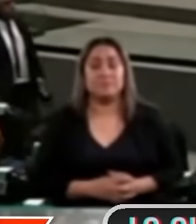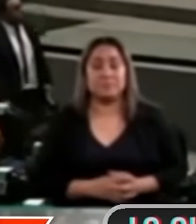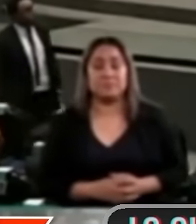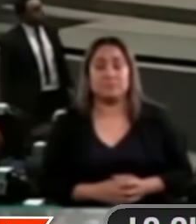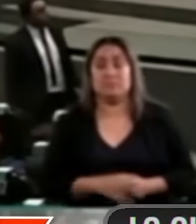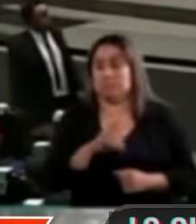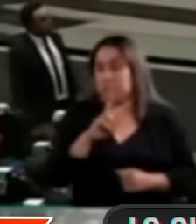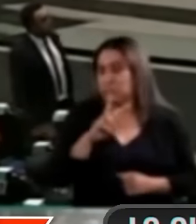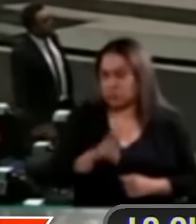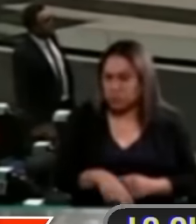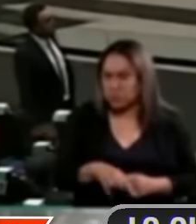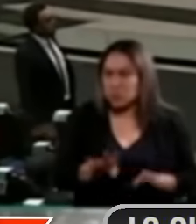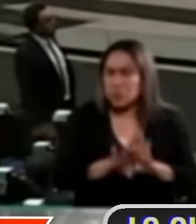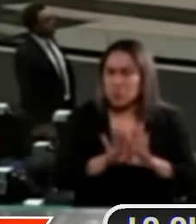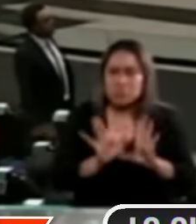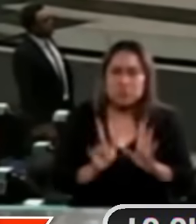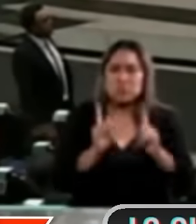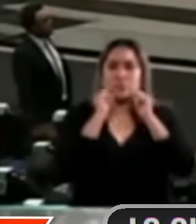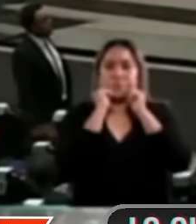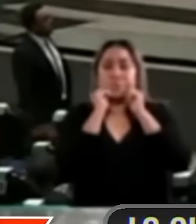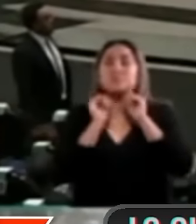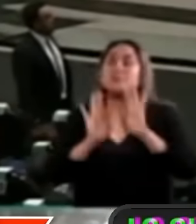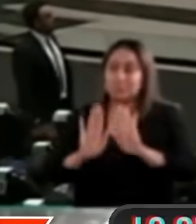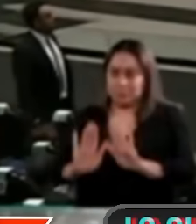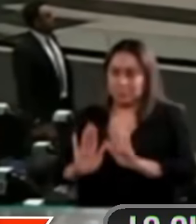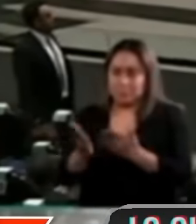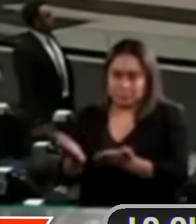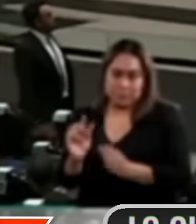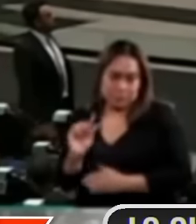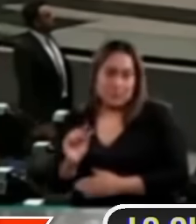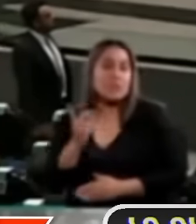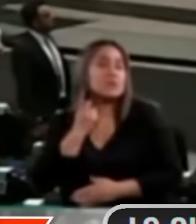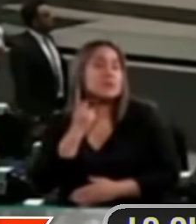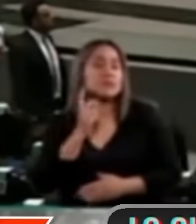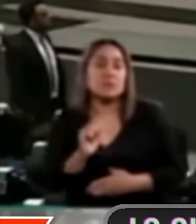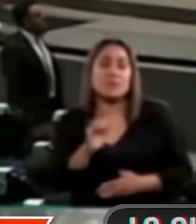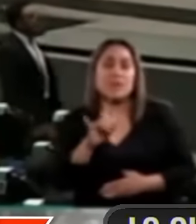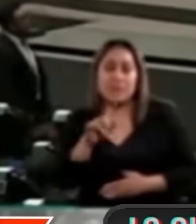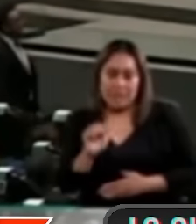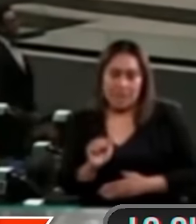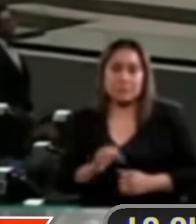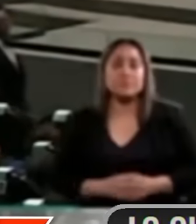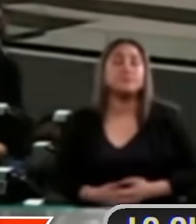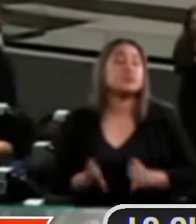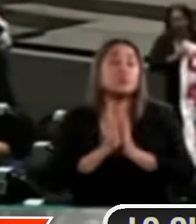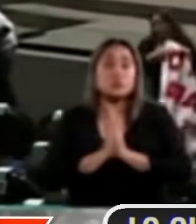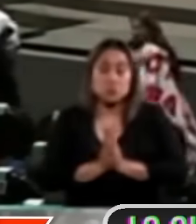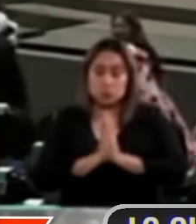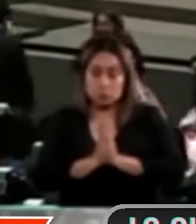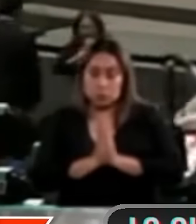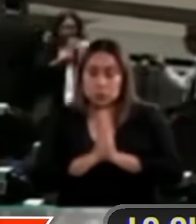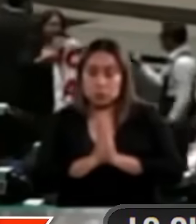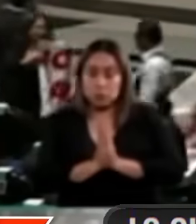con absoluto cinismo... Momento, diputada Leida. Momento, diputada Leida. Favor de